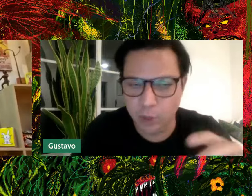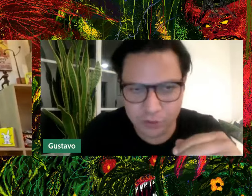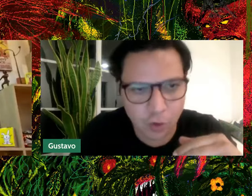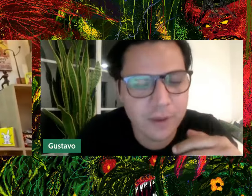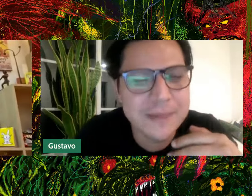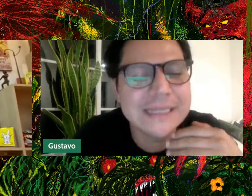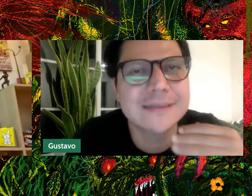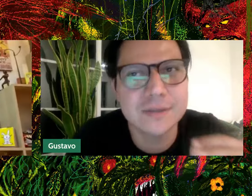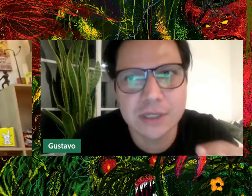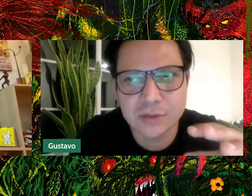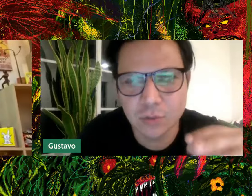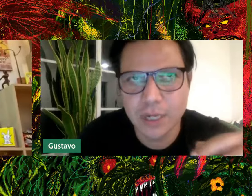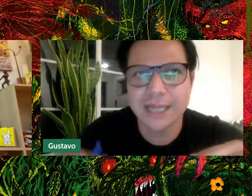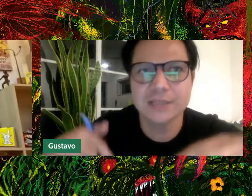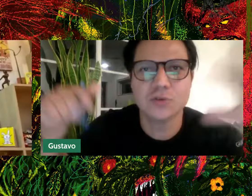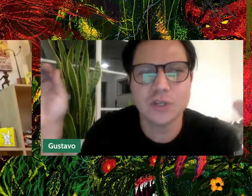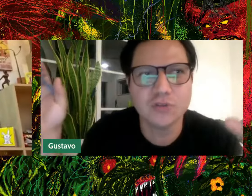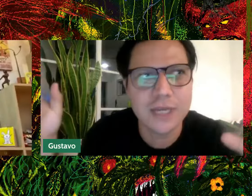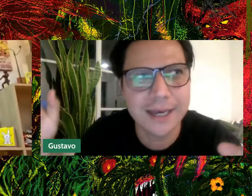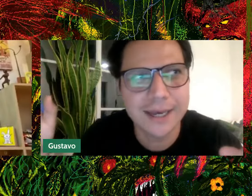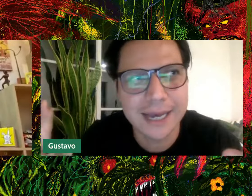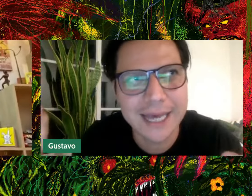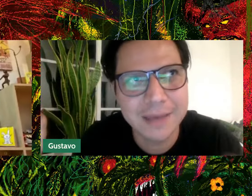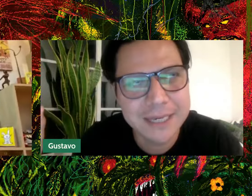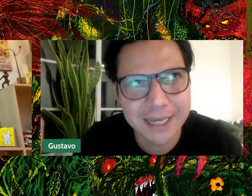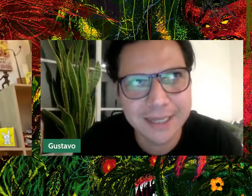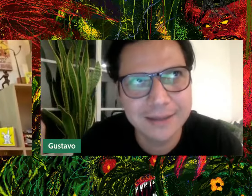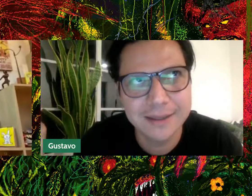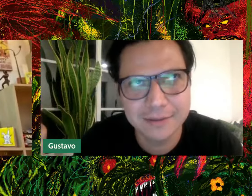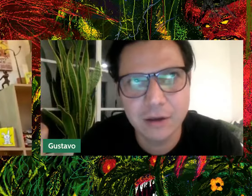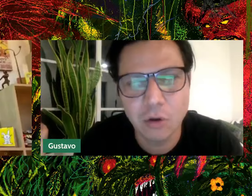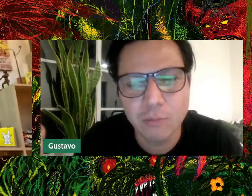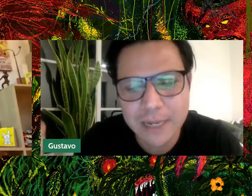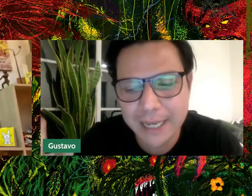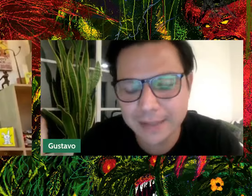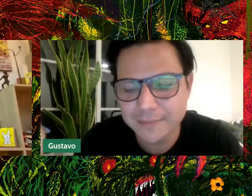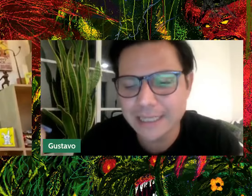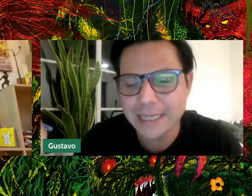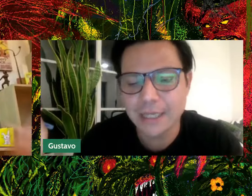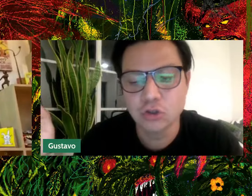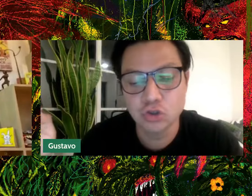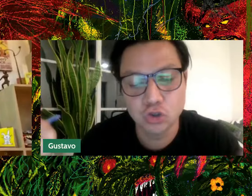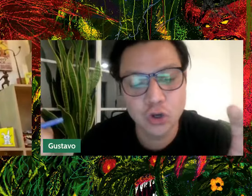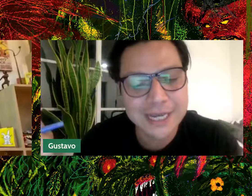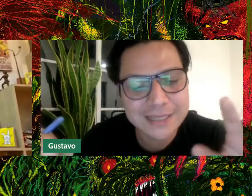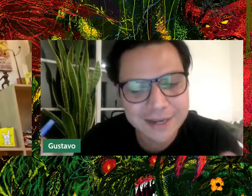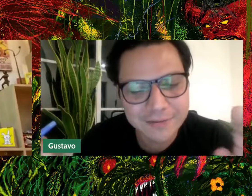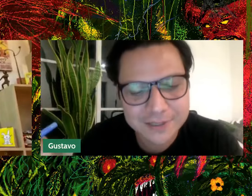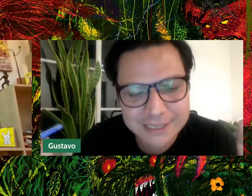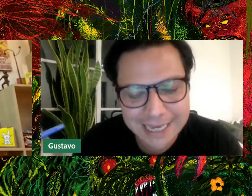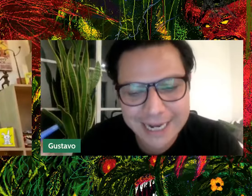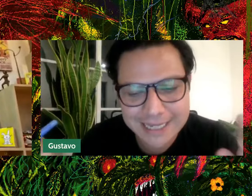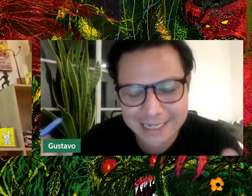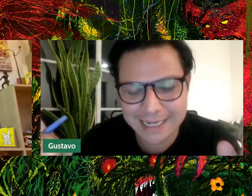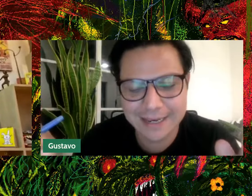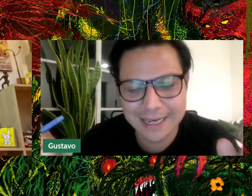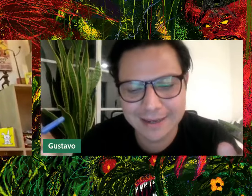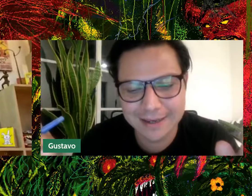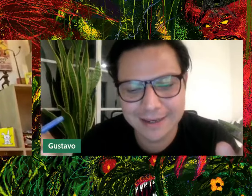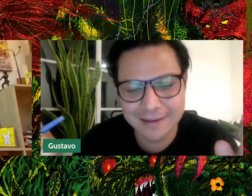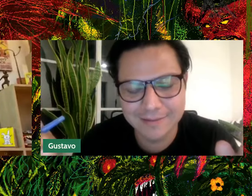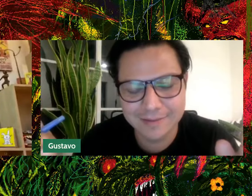Y bueno, obviamente esta es una discusión histórica académica compleja. Yo quería hacer énfasis era